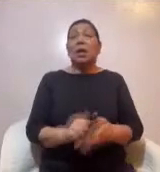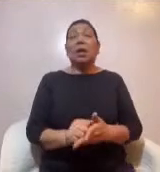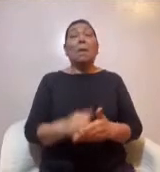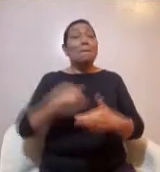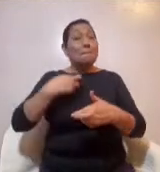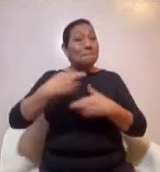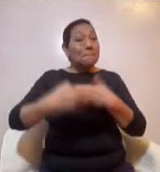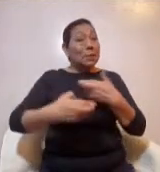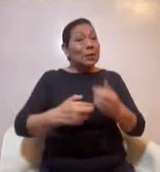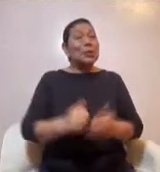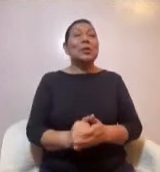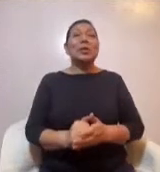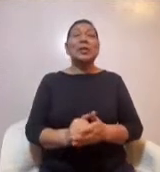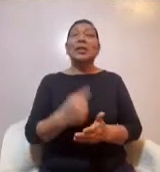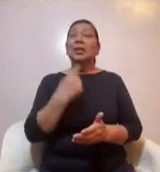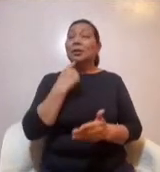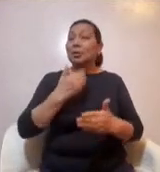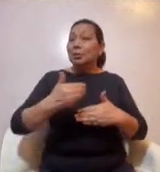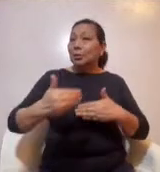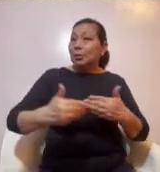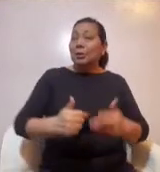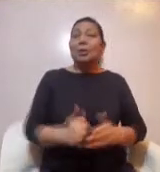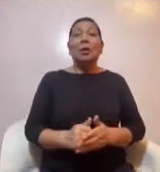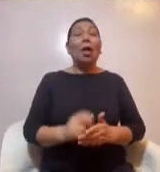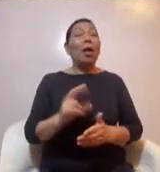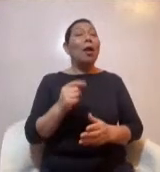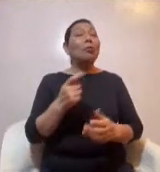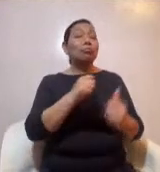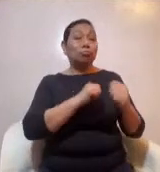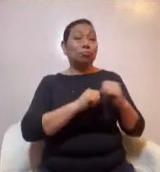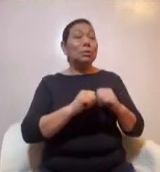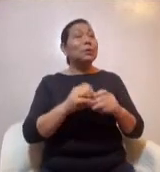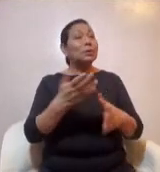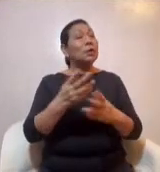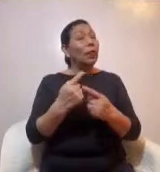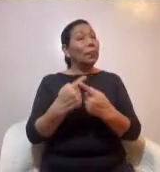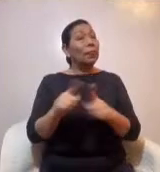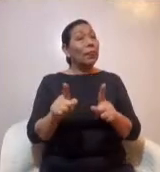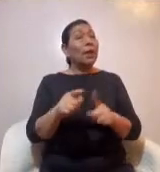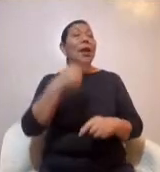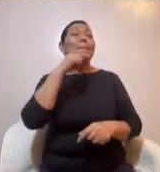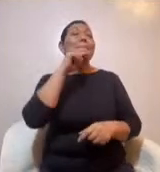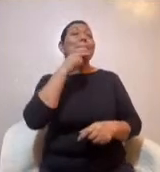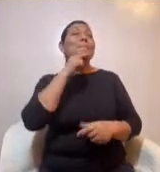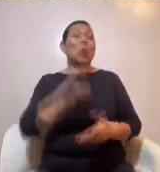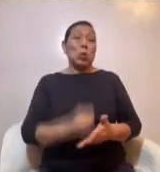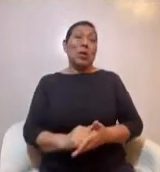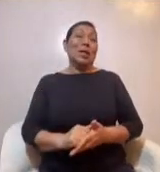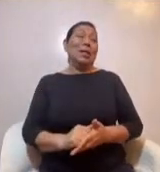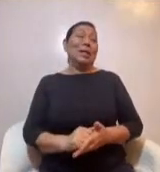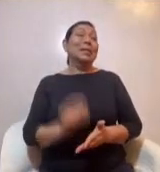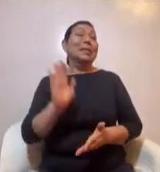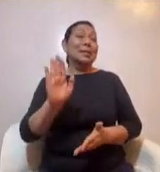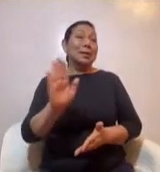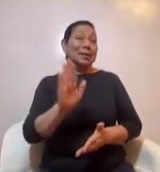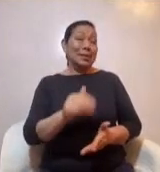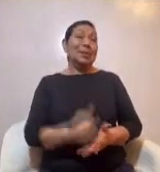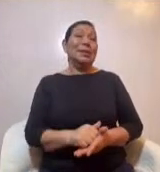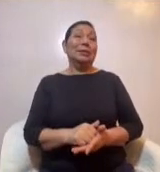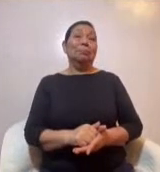También efectivamente los procesos migratorios y de desplazamiento, ¿no? Afectan de manera diferente a las mujeres